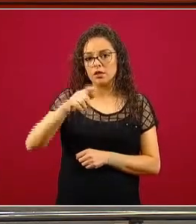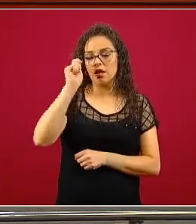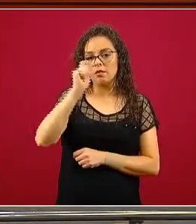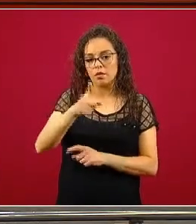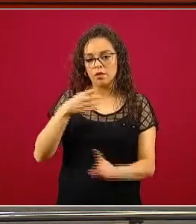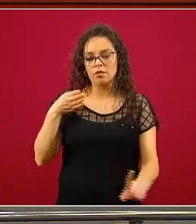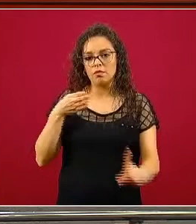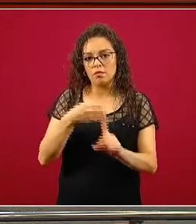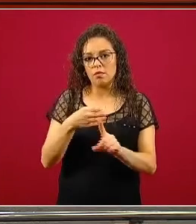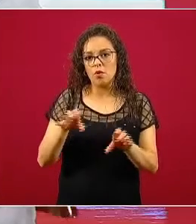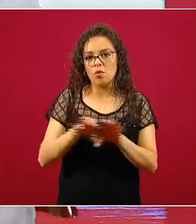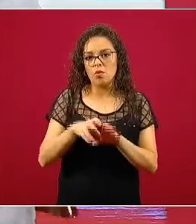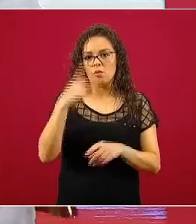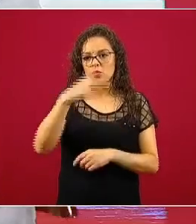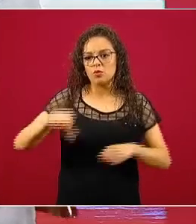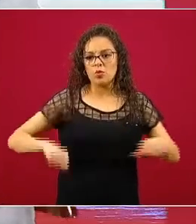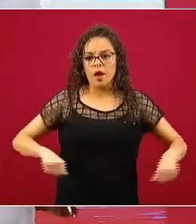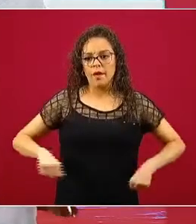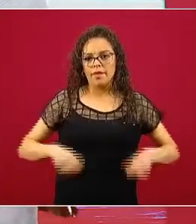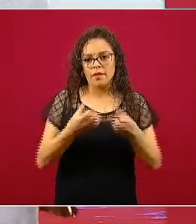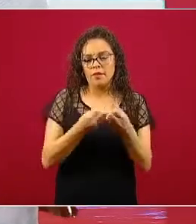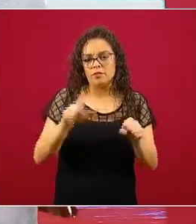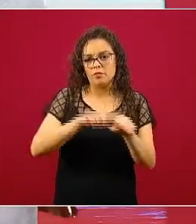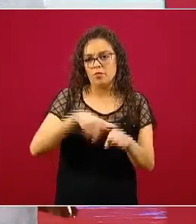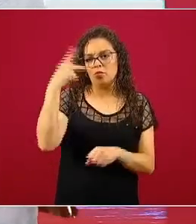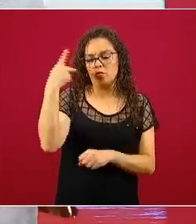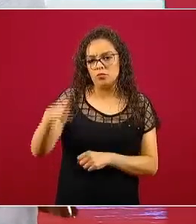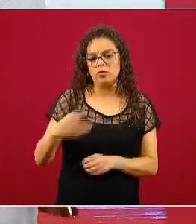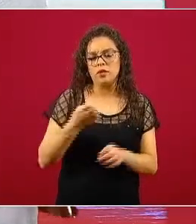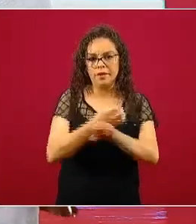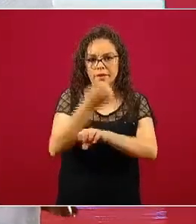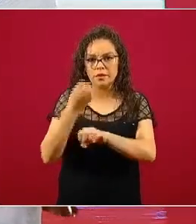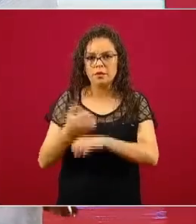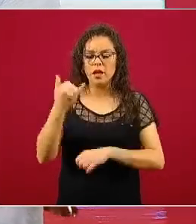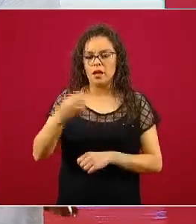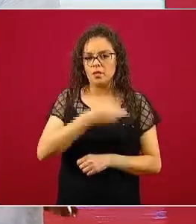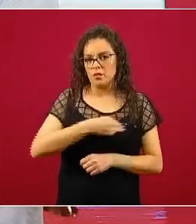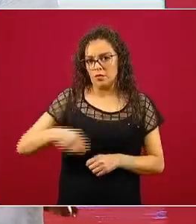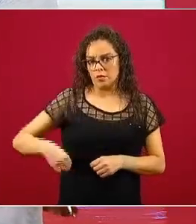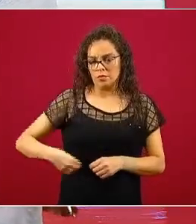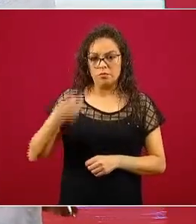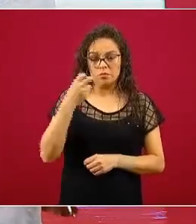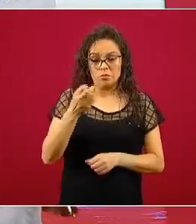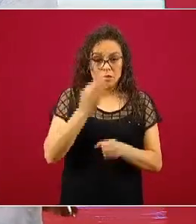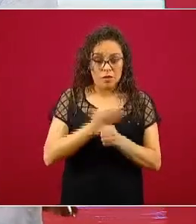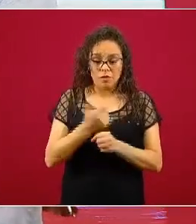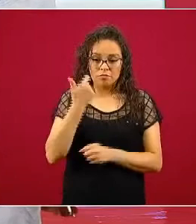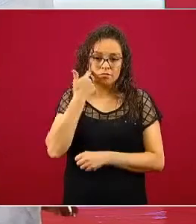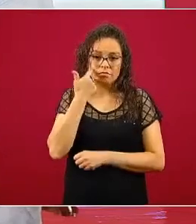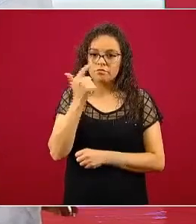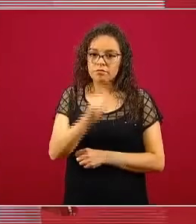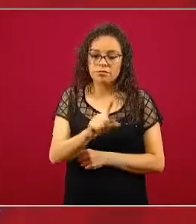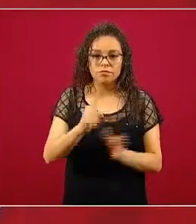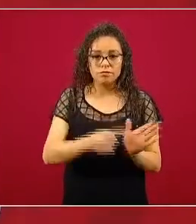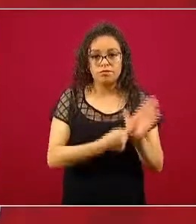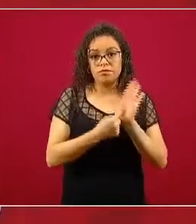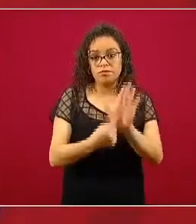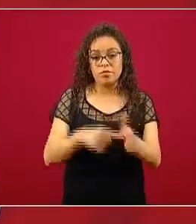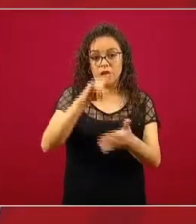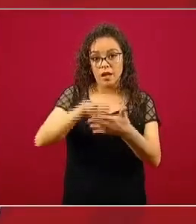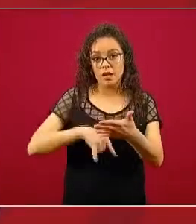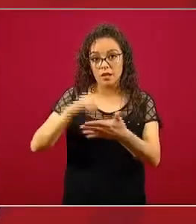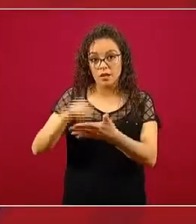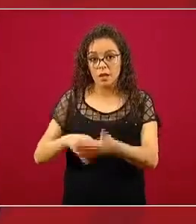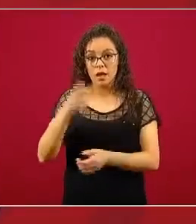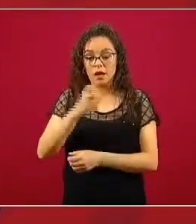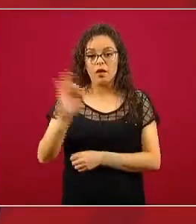dinámica social de estos estados y estos municipios. Entonces, no queremos en este momento traer la lista y que eso introduzca